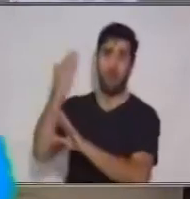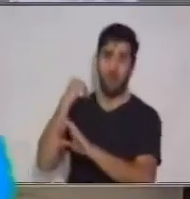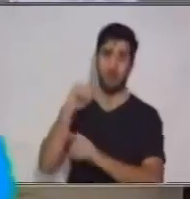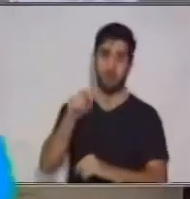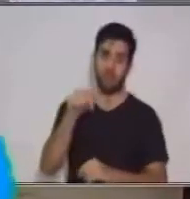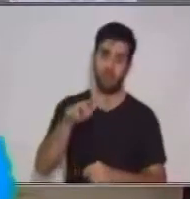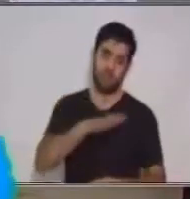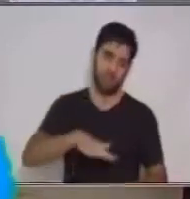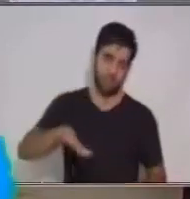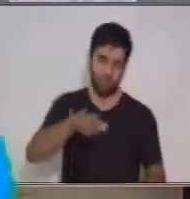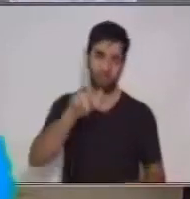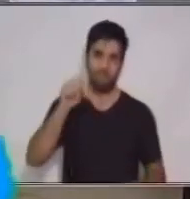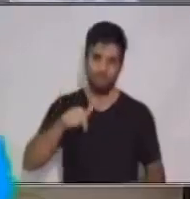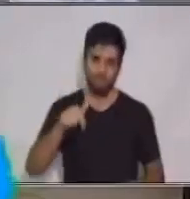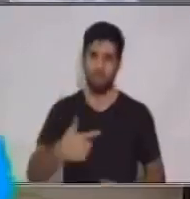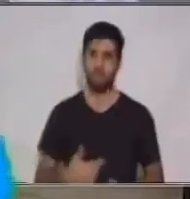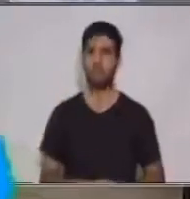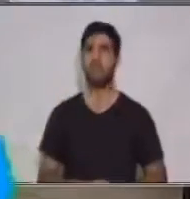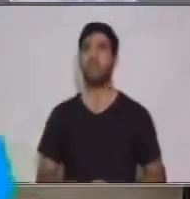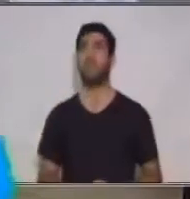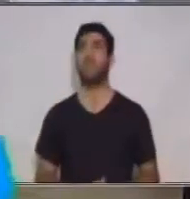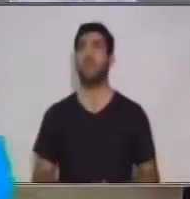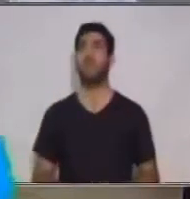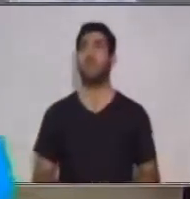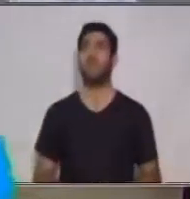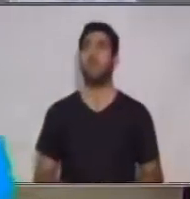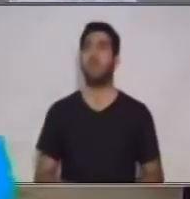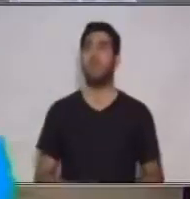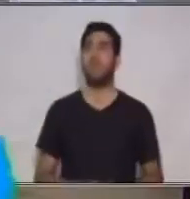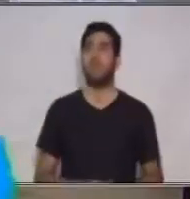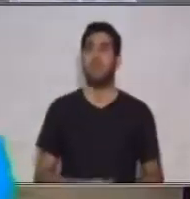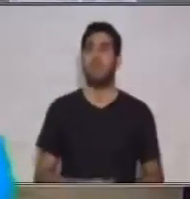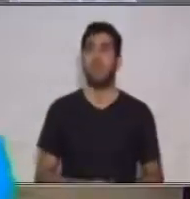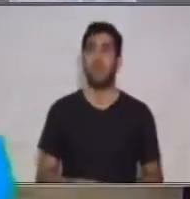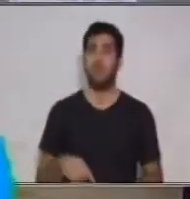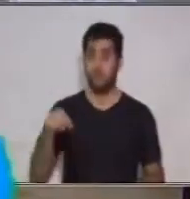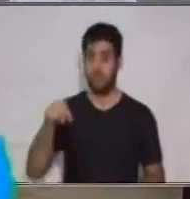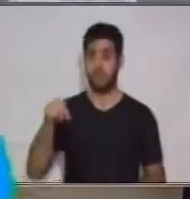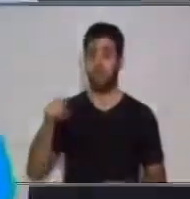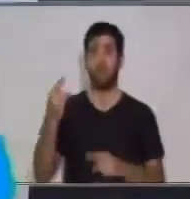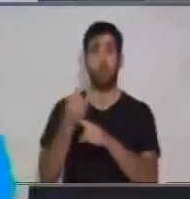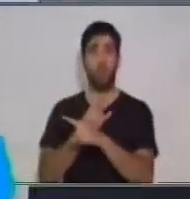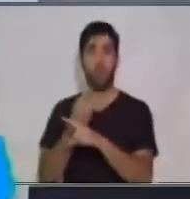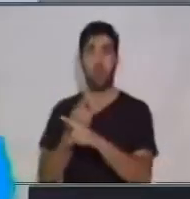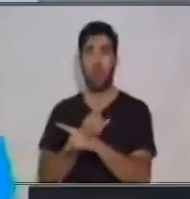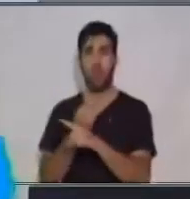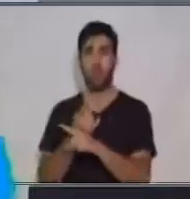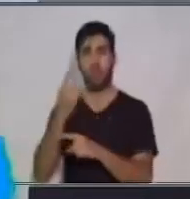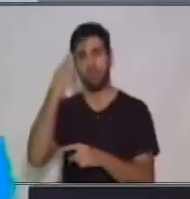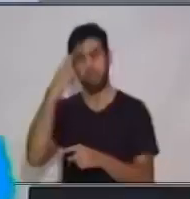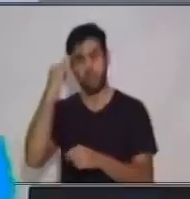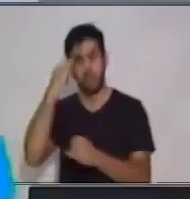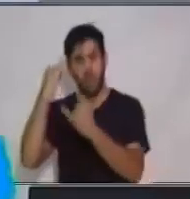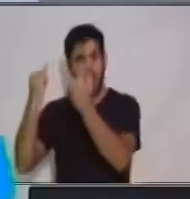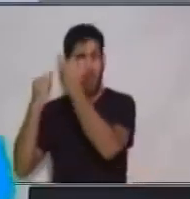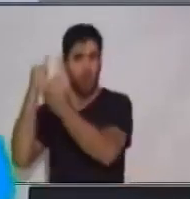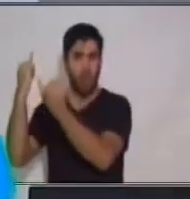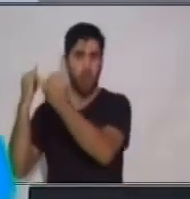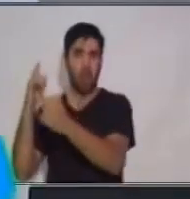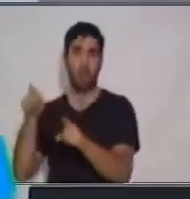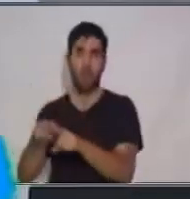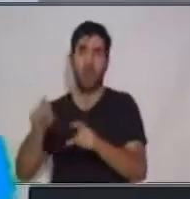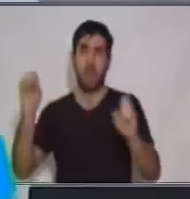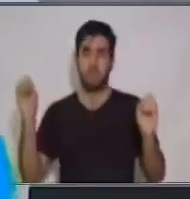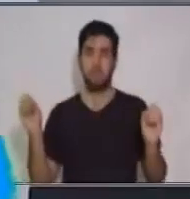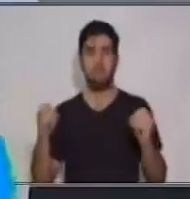se percibía en las civilizaciones. El empleo del realismo mágico es otra parte importante dentro de